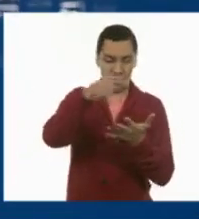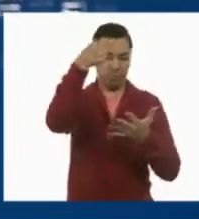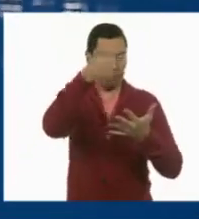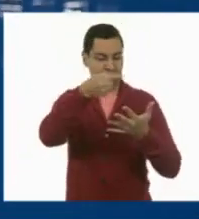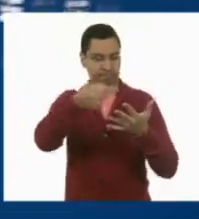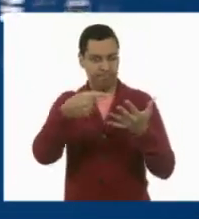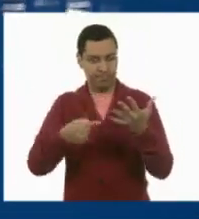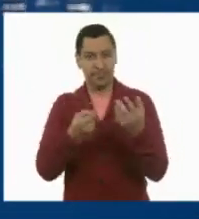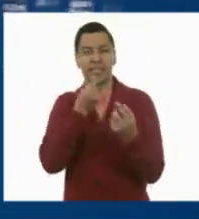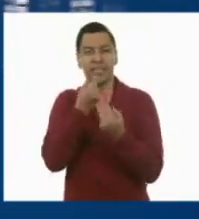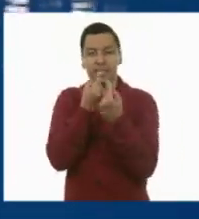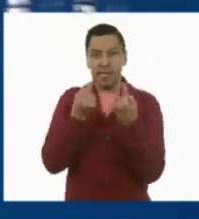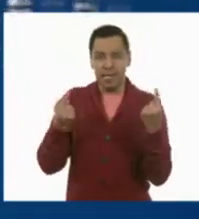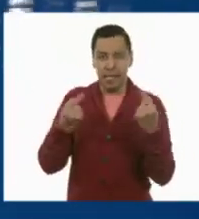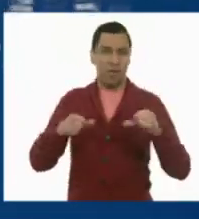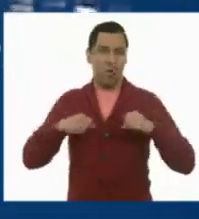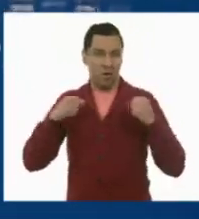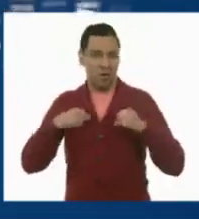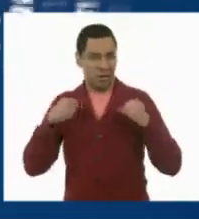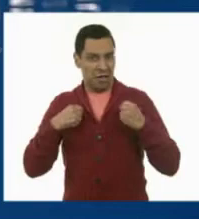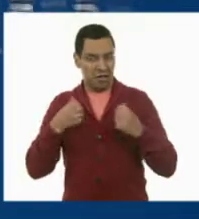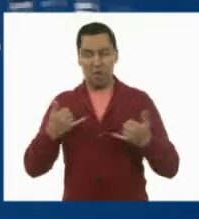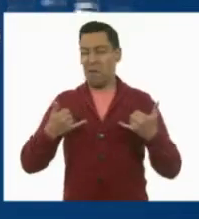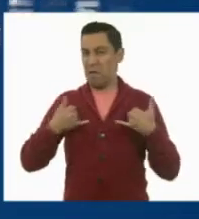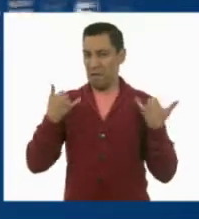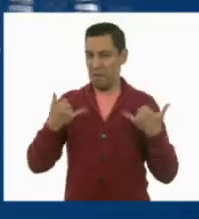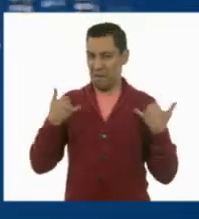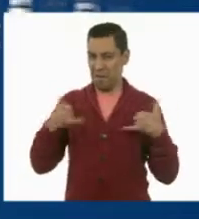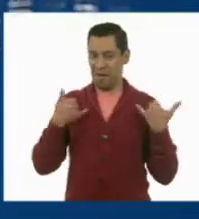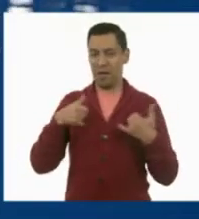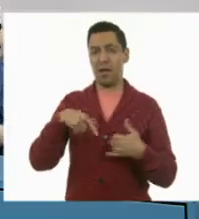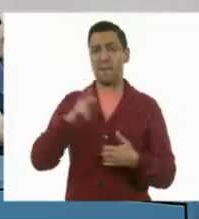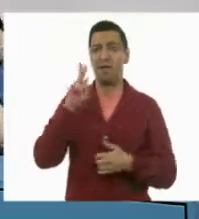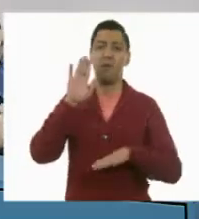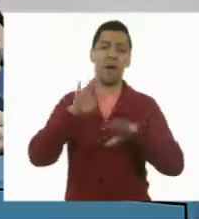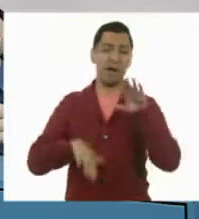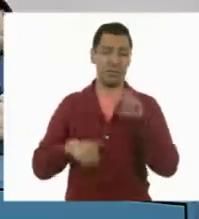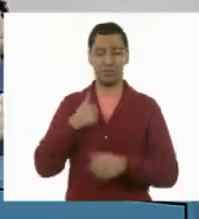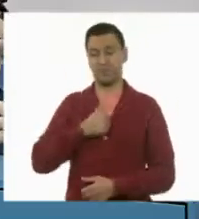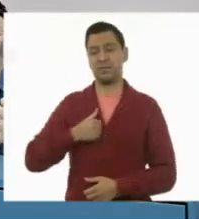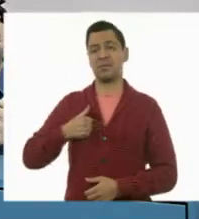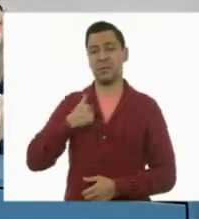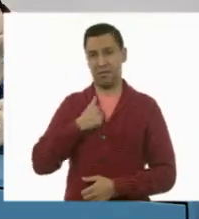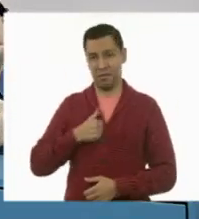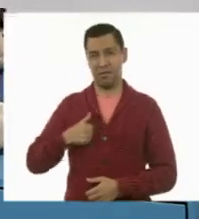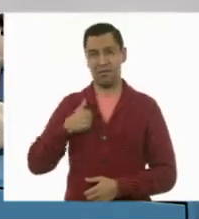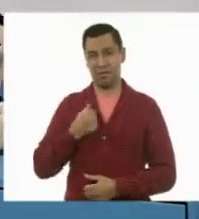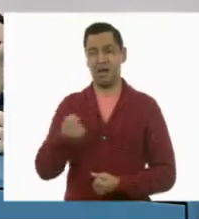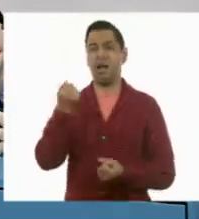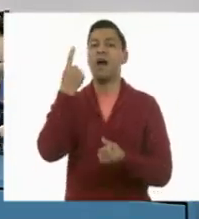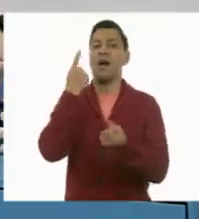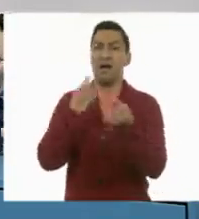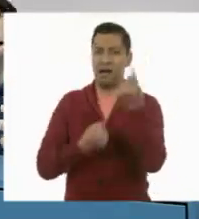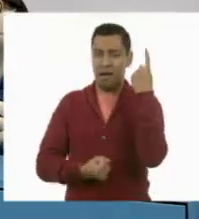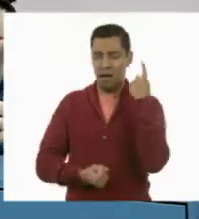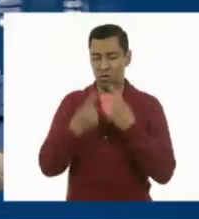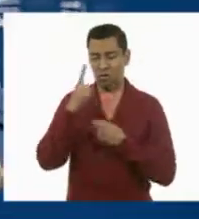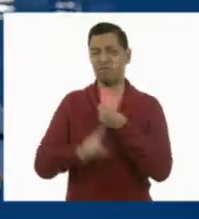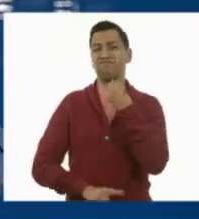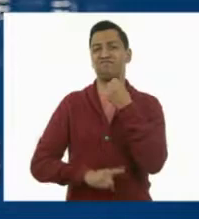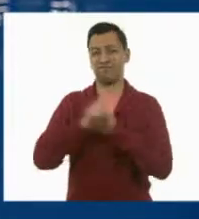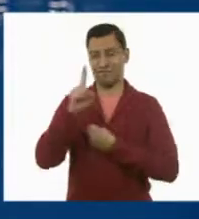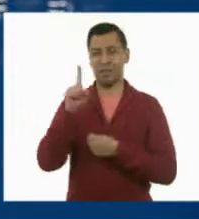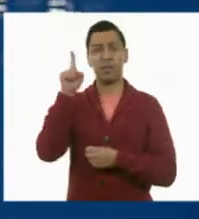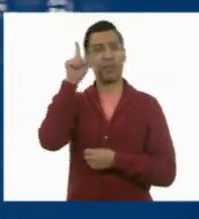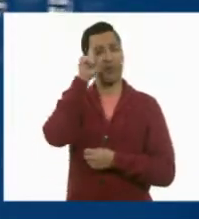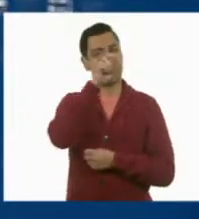niñas, niños y adolescentes. Pero desafortunadamente, algunos se enfrentan situaciones en las